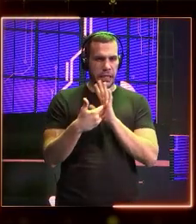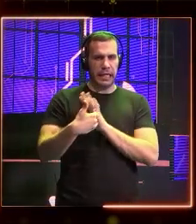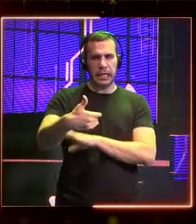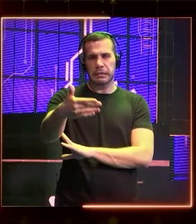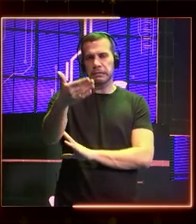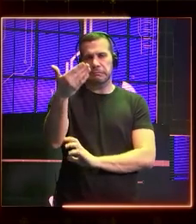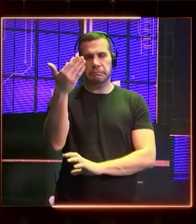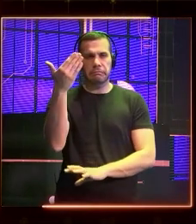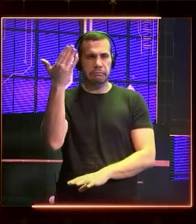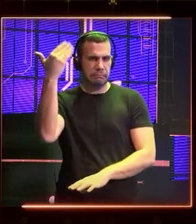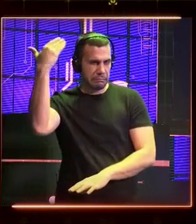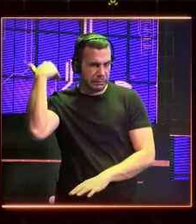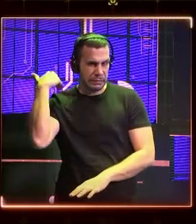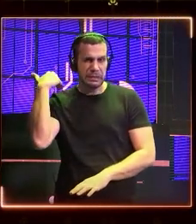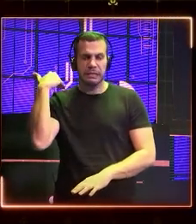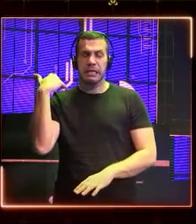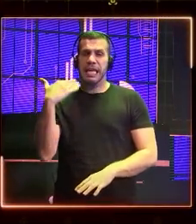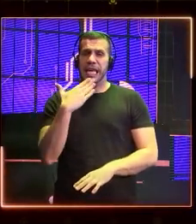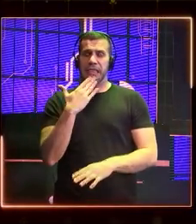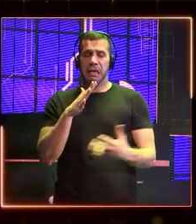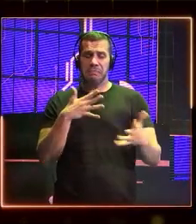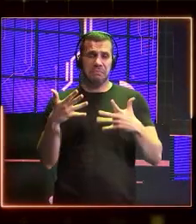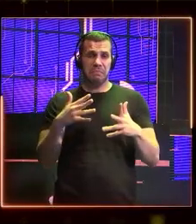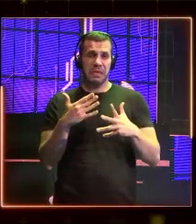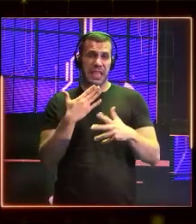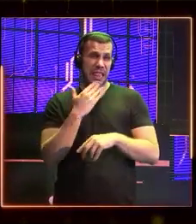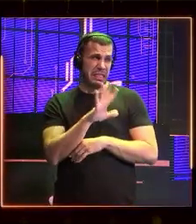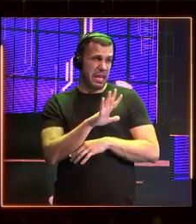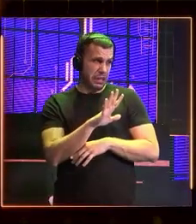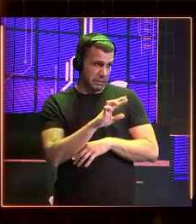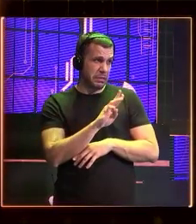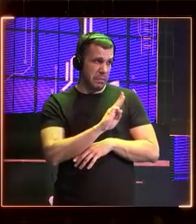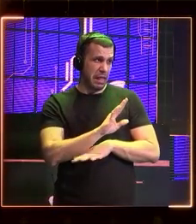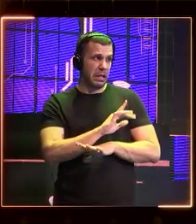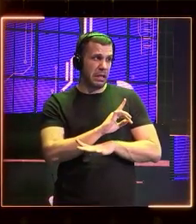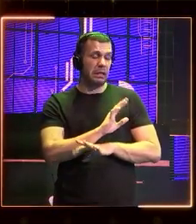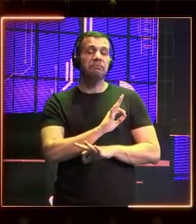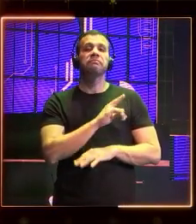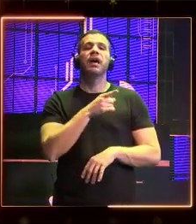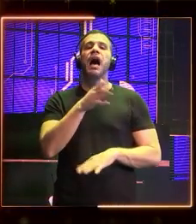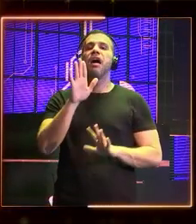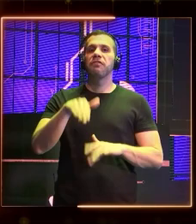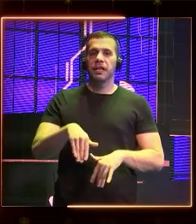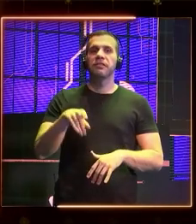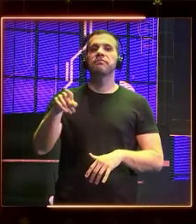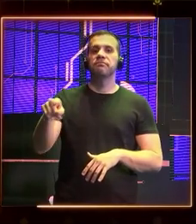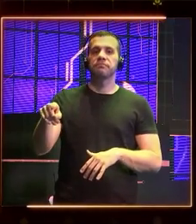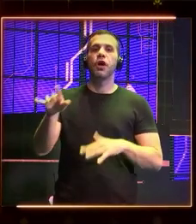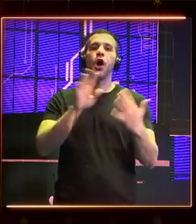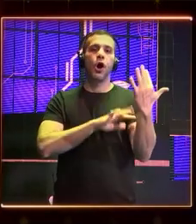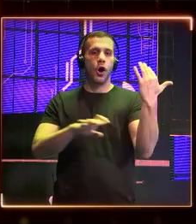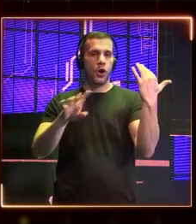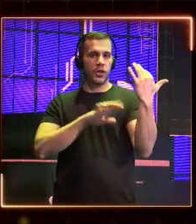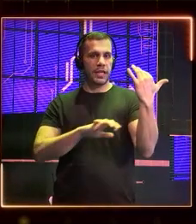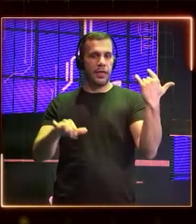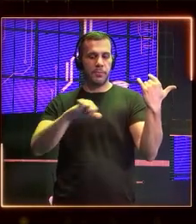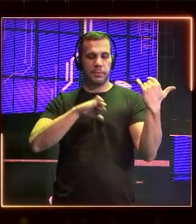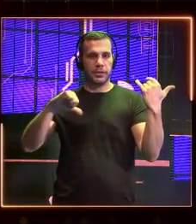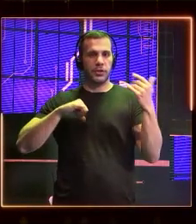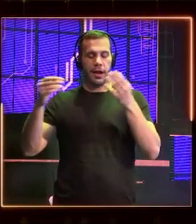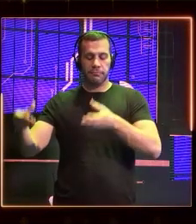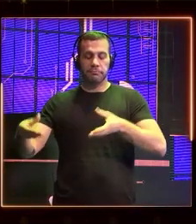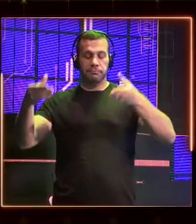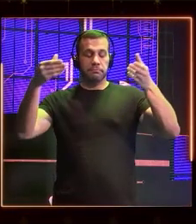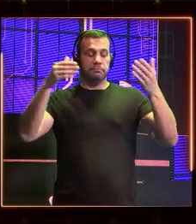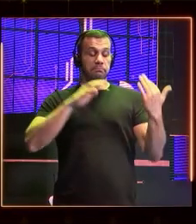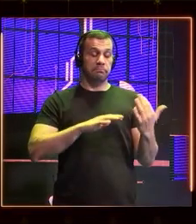por cuando tenía unos 10 años no Pedro unos 10 años cayó en sus su primer ordenador personal con